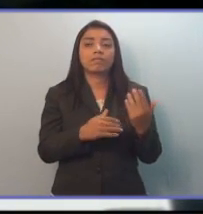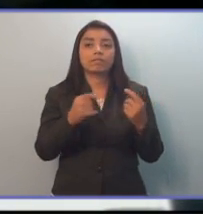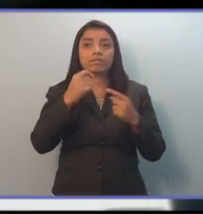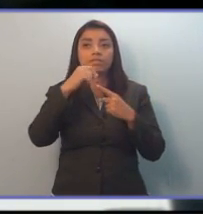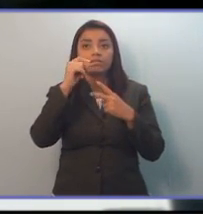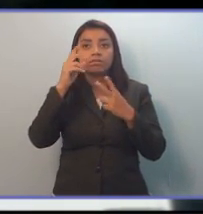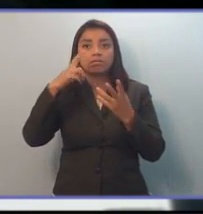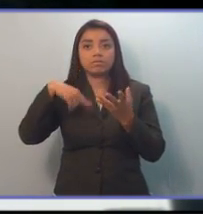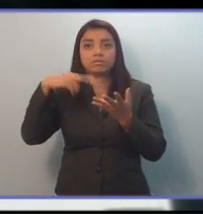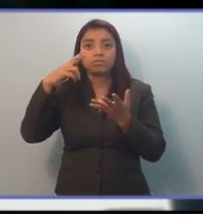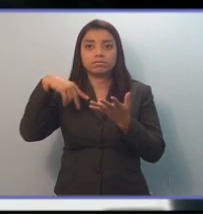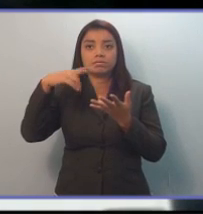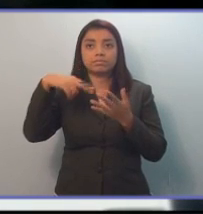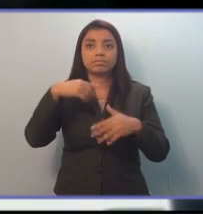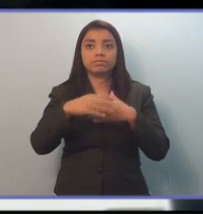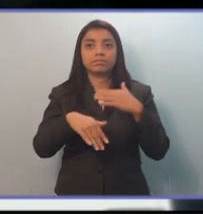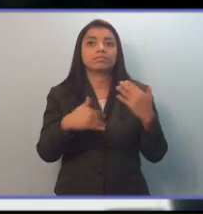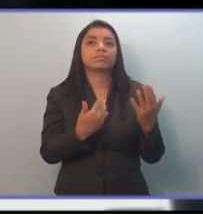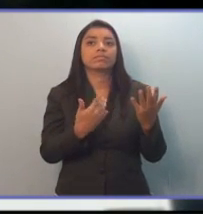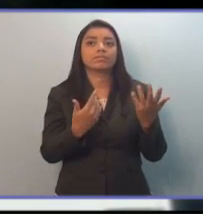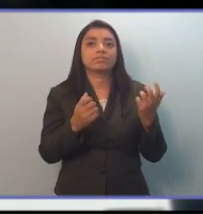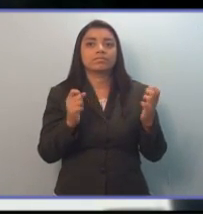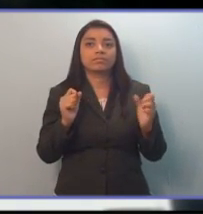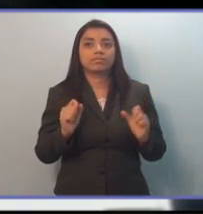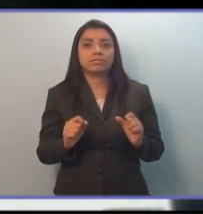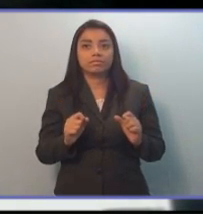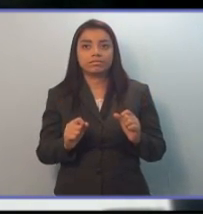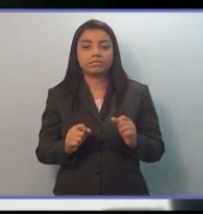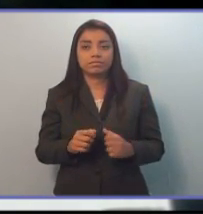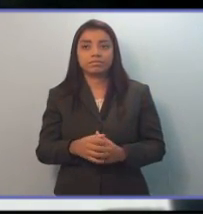evaluación tanto de jueces y magistrados.